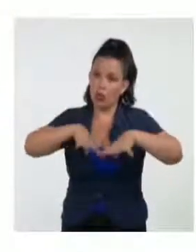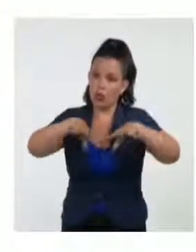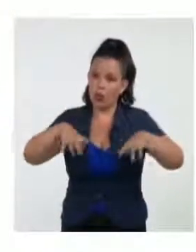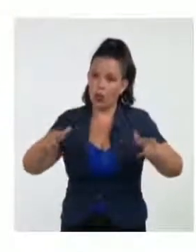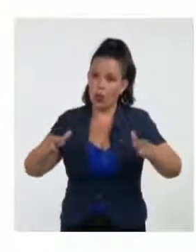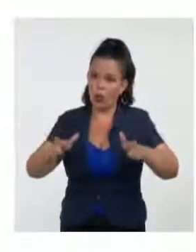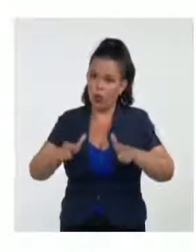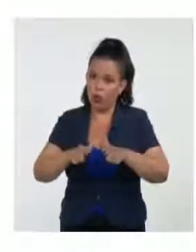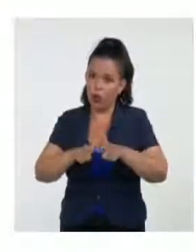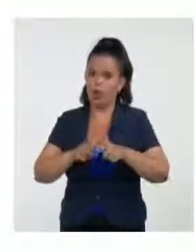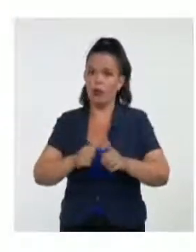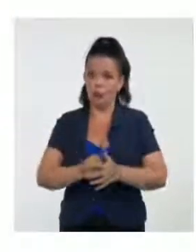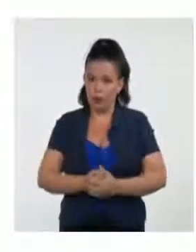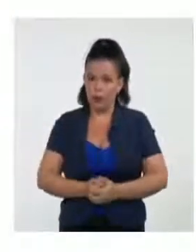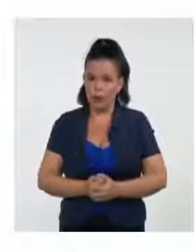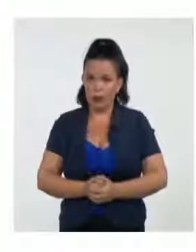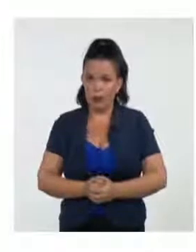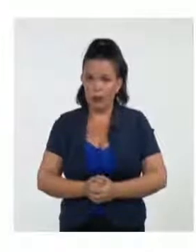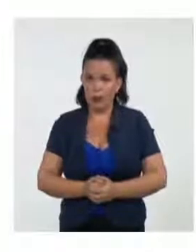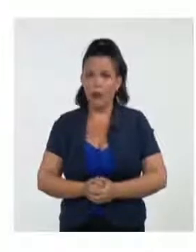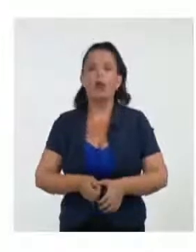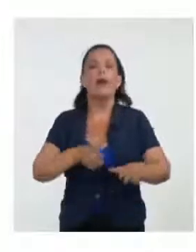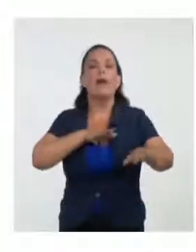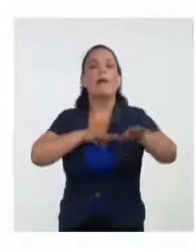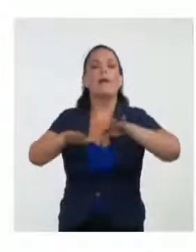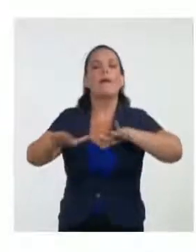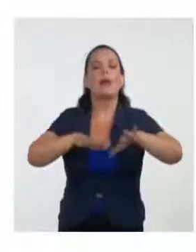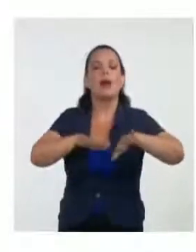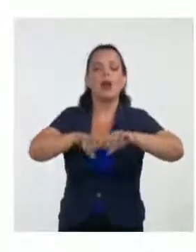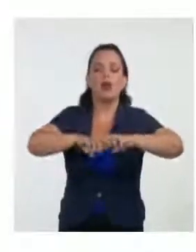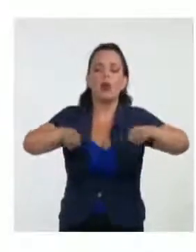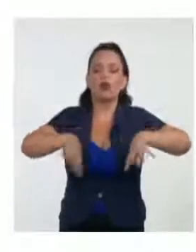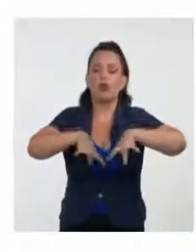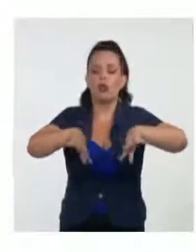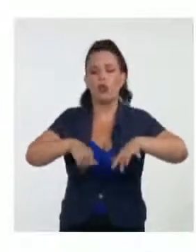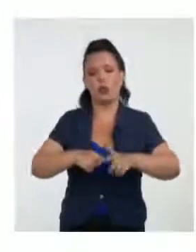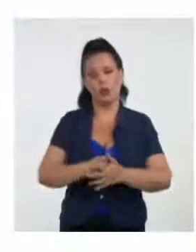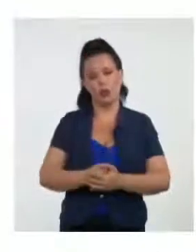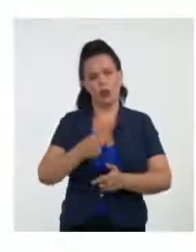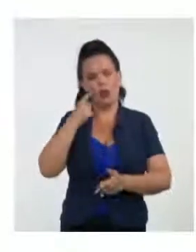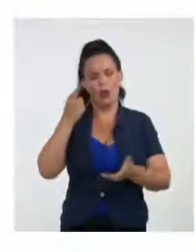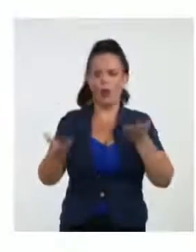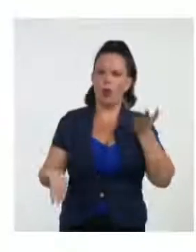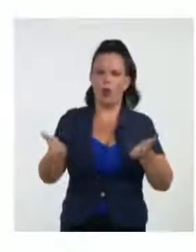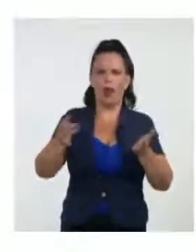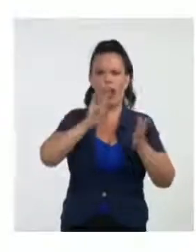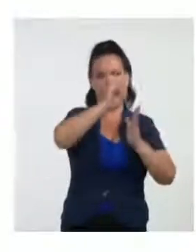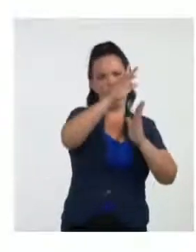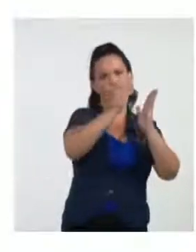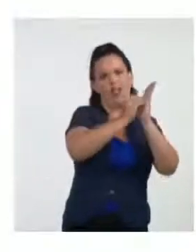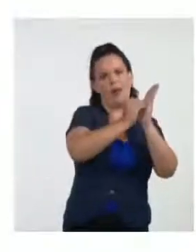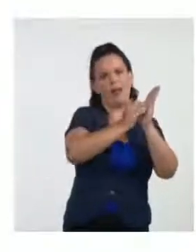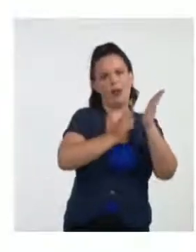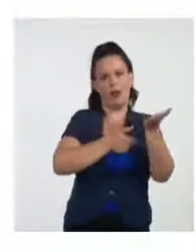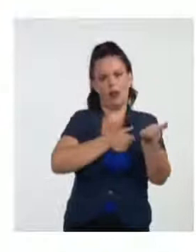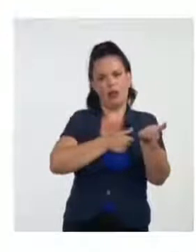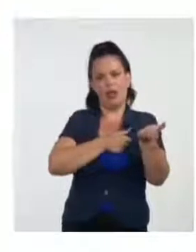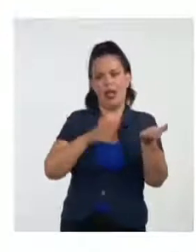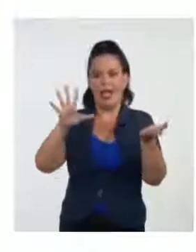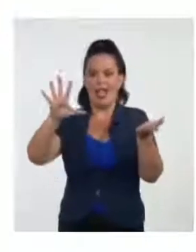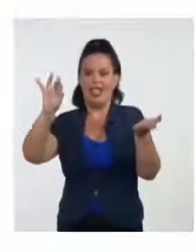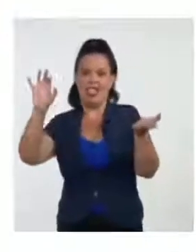ir creando condiciones para que disminuya la incidencia. No es lo mismo 9.000 que 500. No es lo mismo 9.000 que 500. Y por lo tanto, esa es una